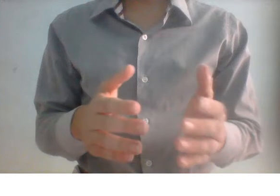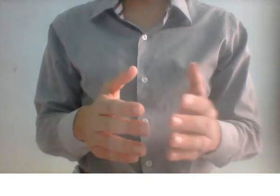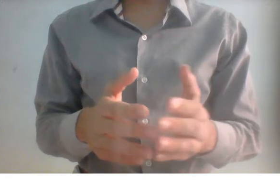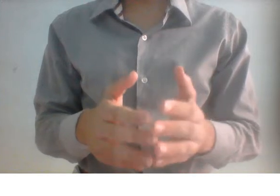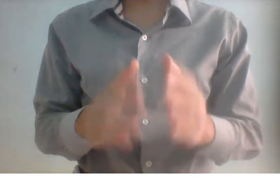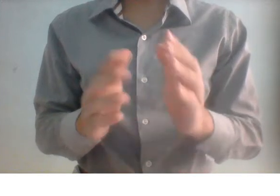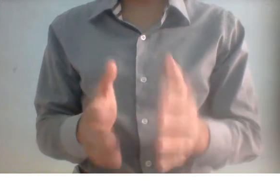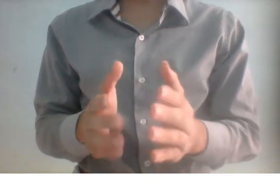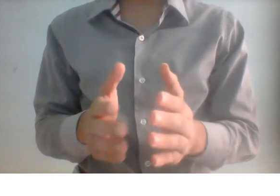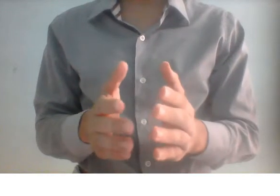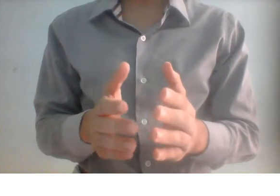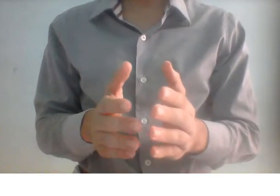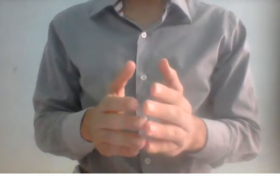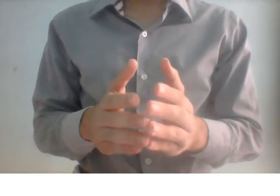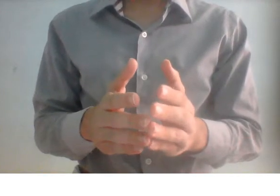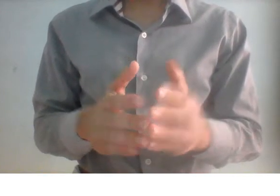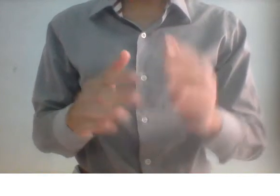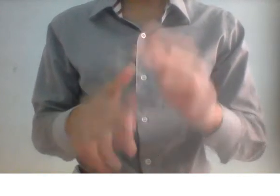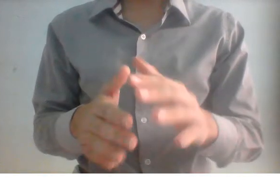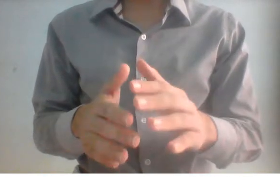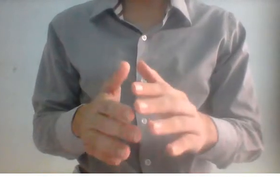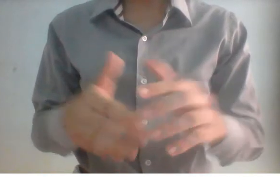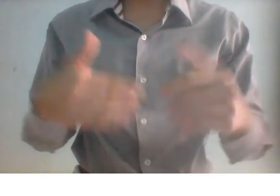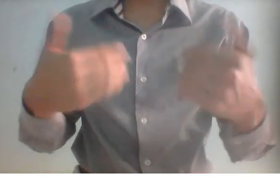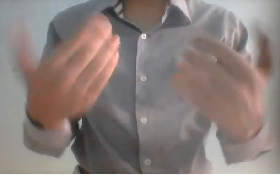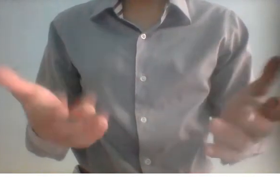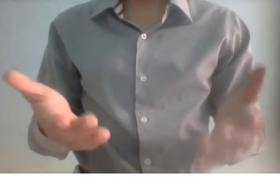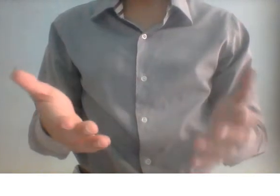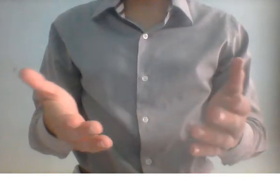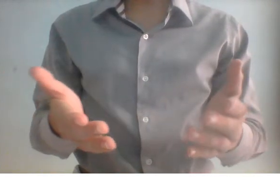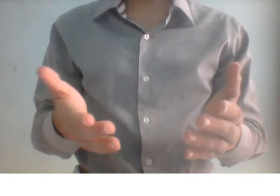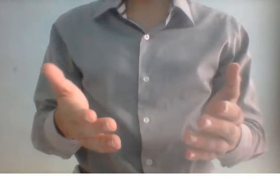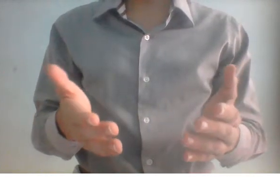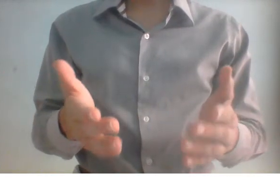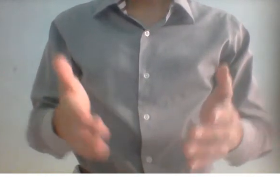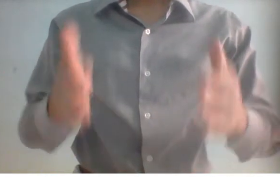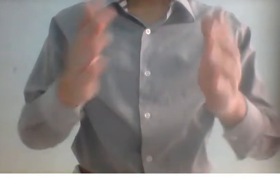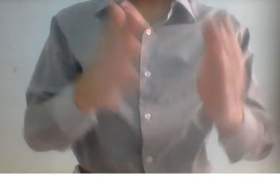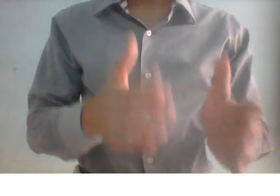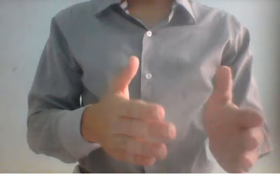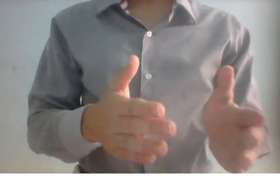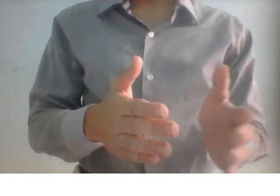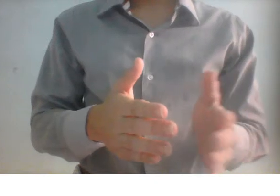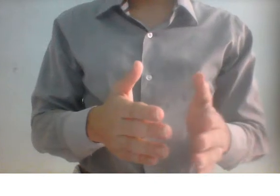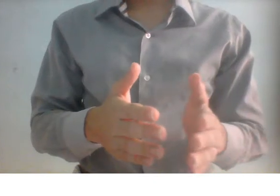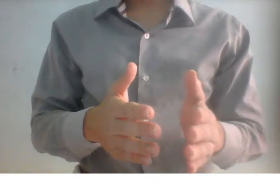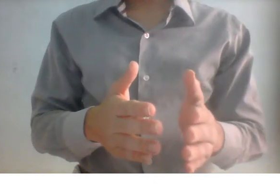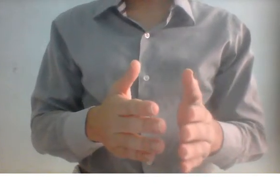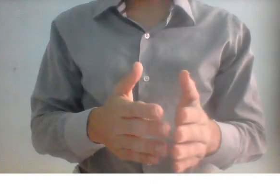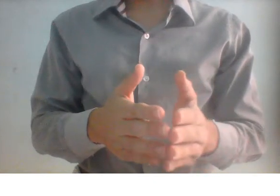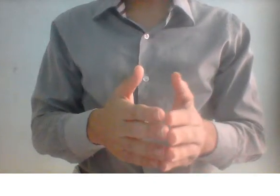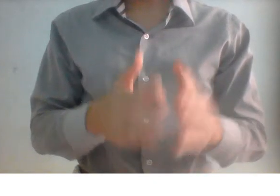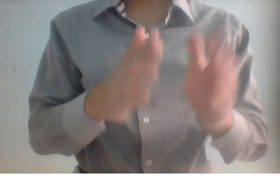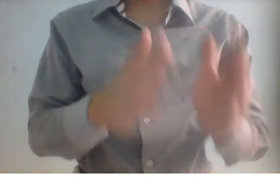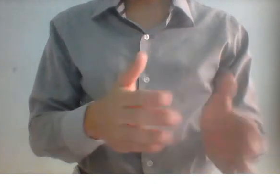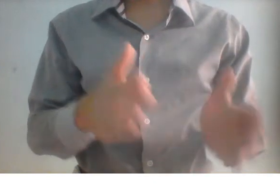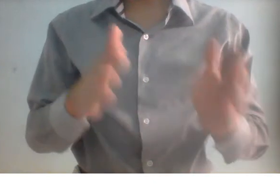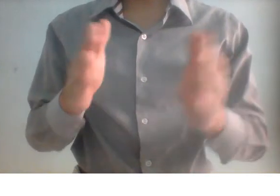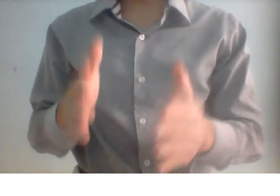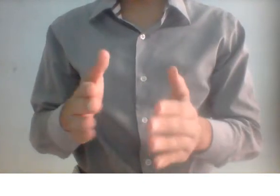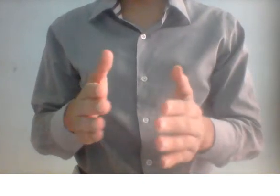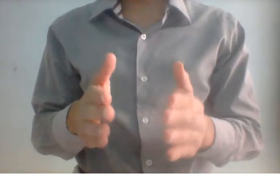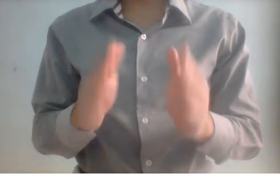Si ellos están ganando bastante dinero jodiendo a otra empresa, pues no lo van a dejar de hacer. Y recordemos que este contrato estaba establecido hasta el